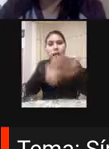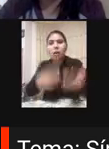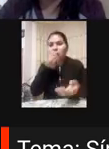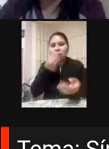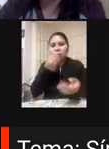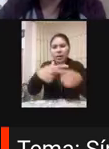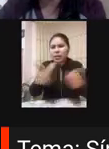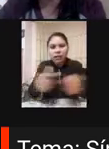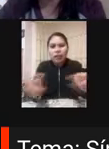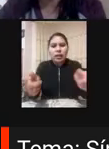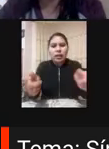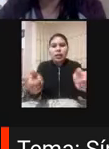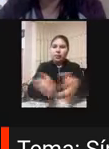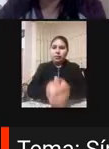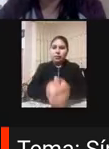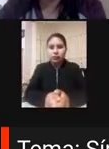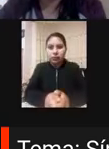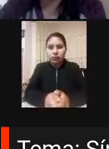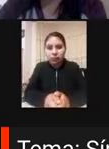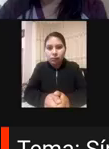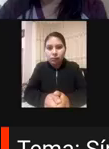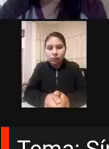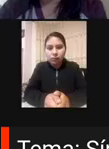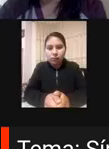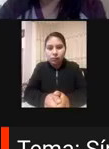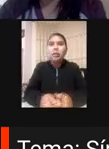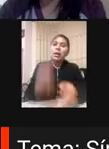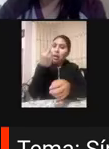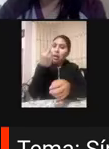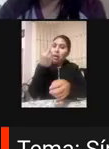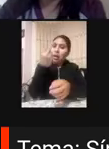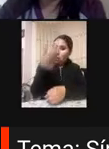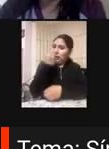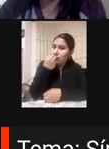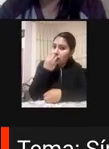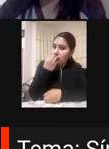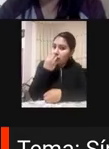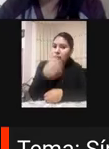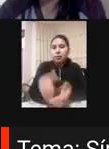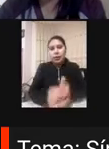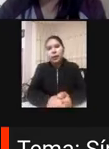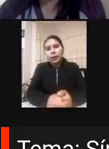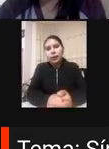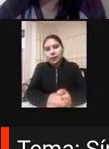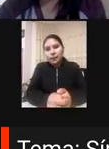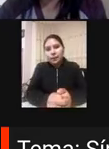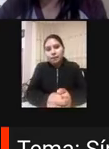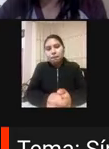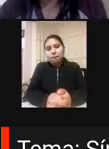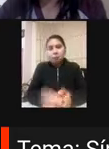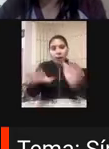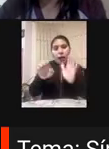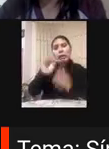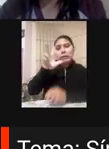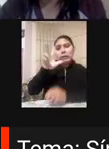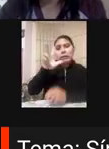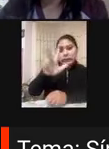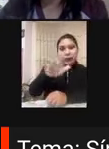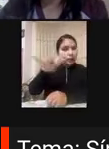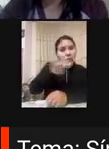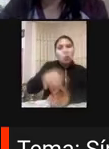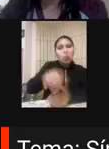dar. Deben tener un almuerzo, una merienda de media tarde y una cena. Respetando todos estos 5 alimentos